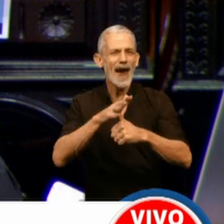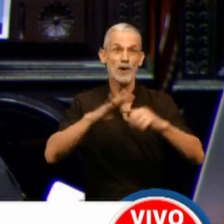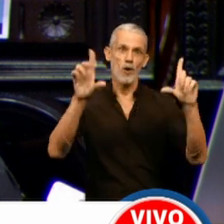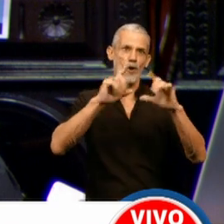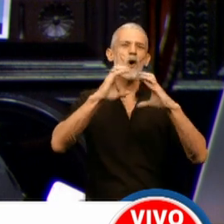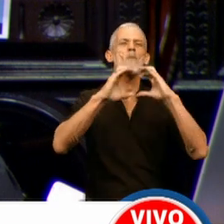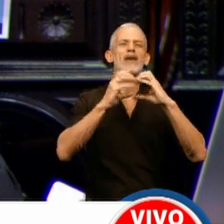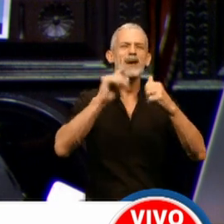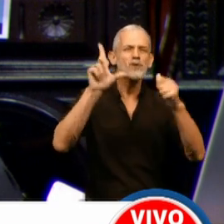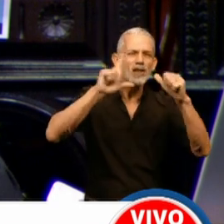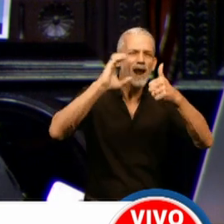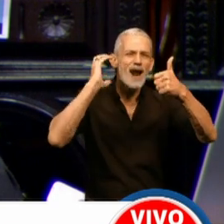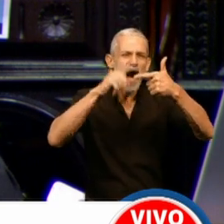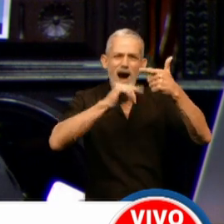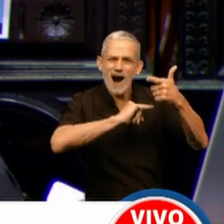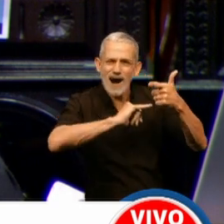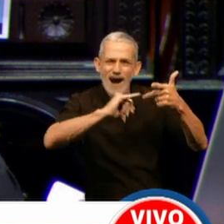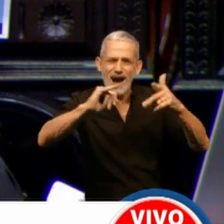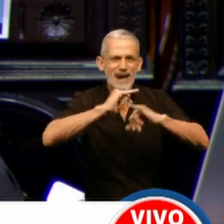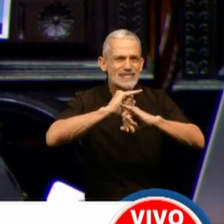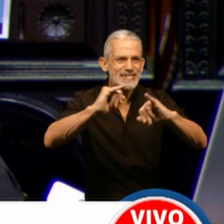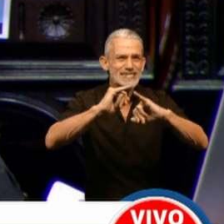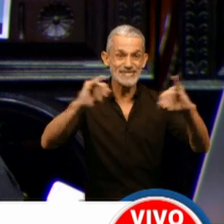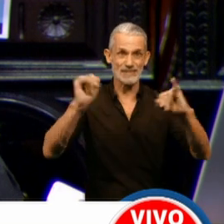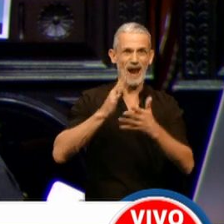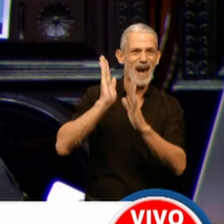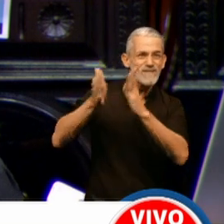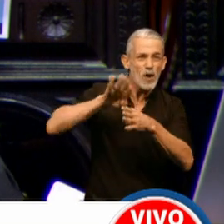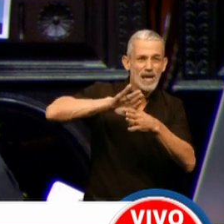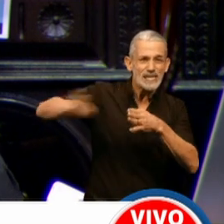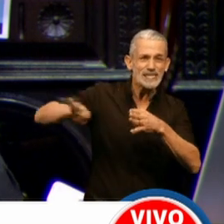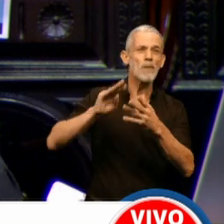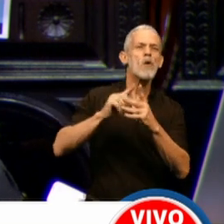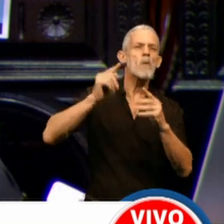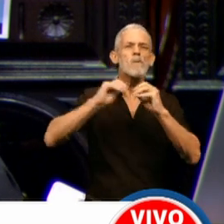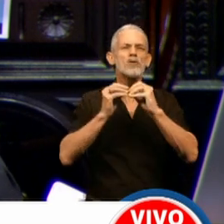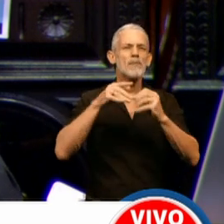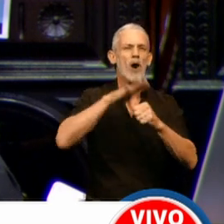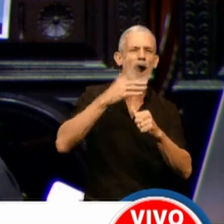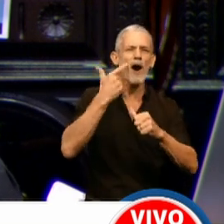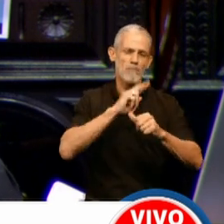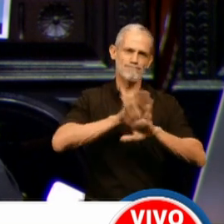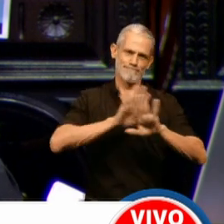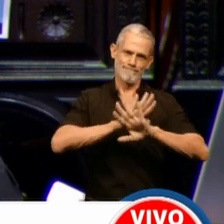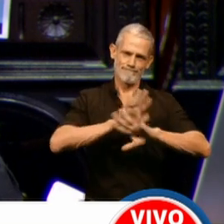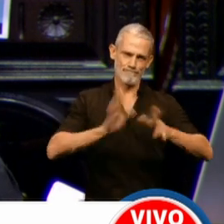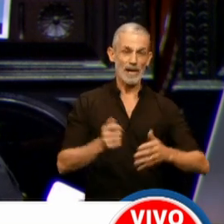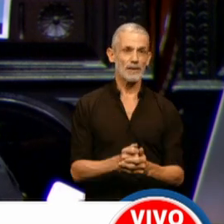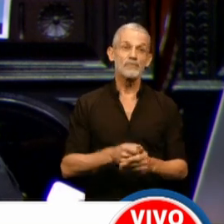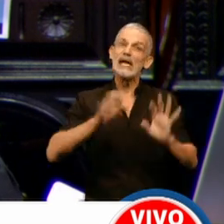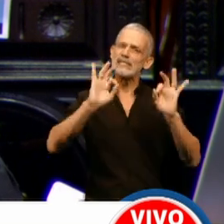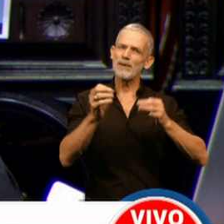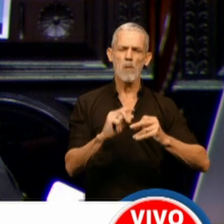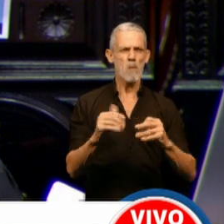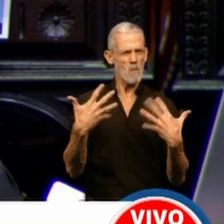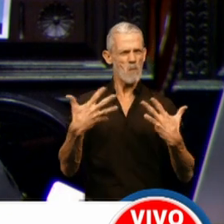para poder alguna vez lograr erradicar la violencia por razones de género sabemos que le molesta por la reacción que